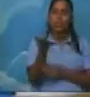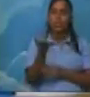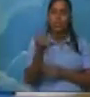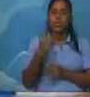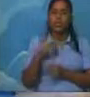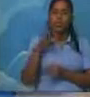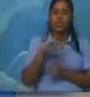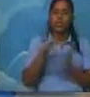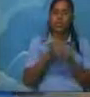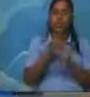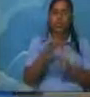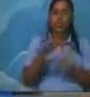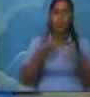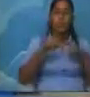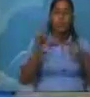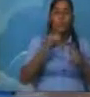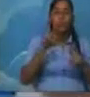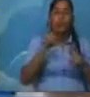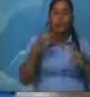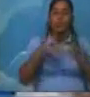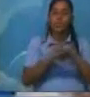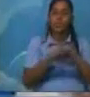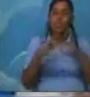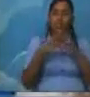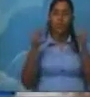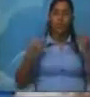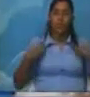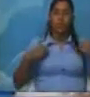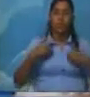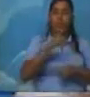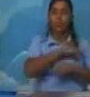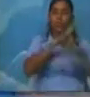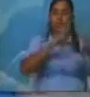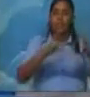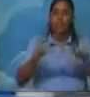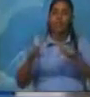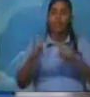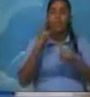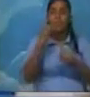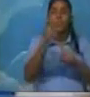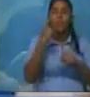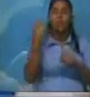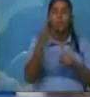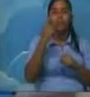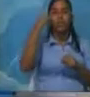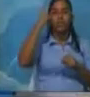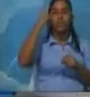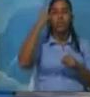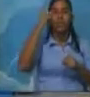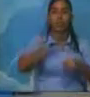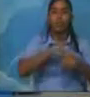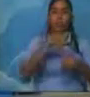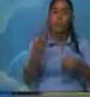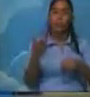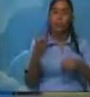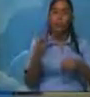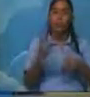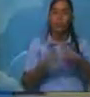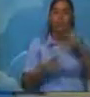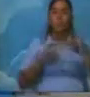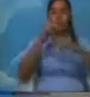contigo pero no voy a echar a los moradores de la tierra en un solo día porque se